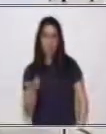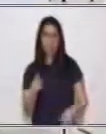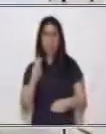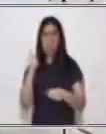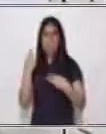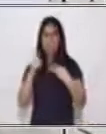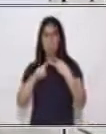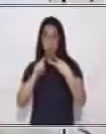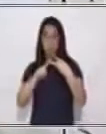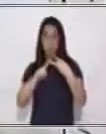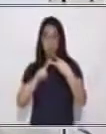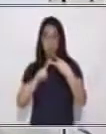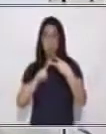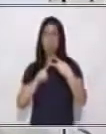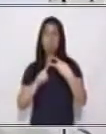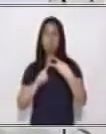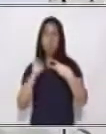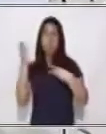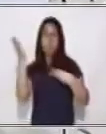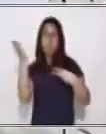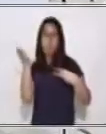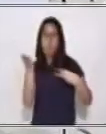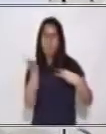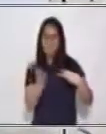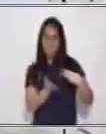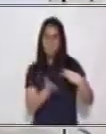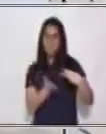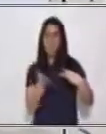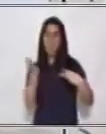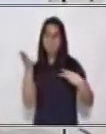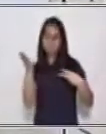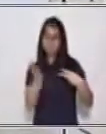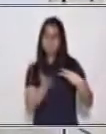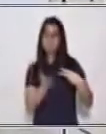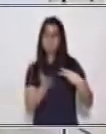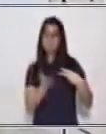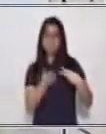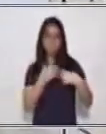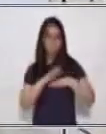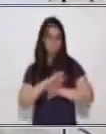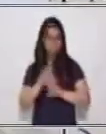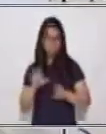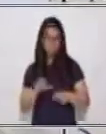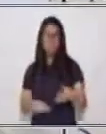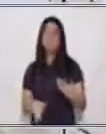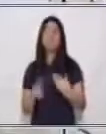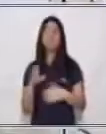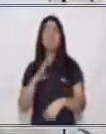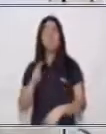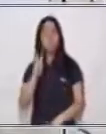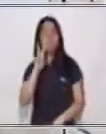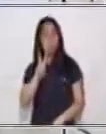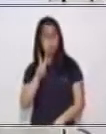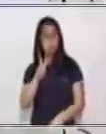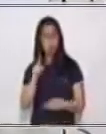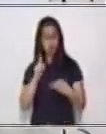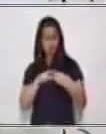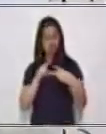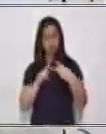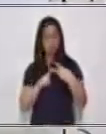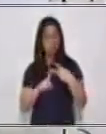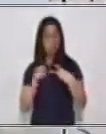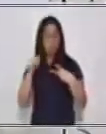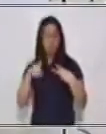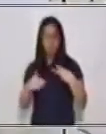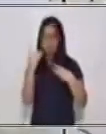Ya llevamos dos famosas secciones cónicas muy utilizadas en la geometría analítica. Vamos a la